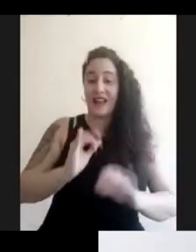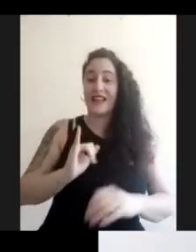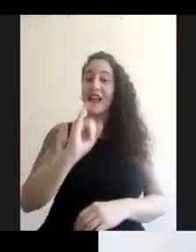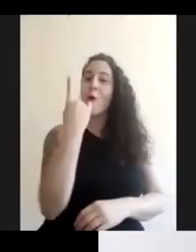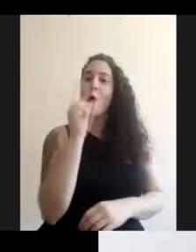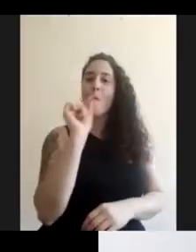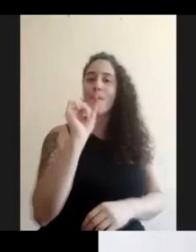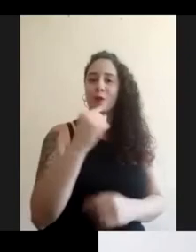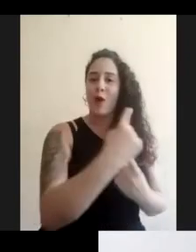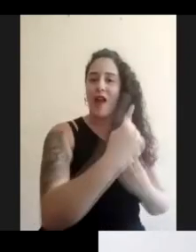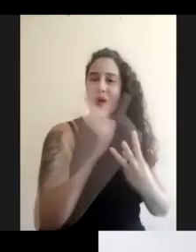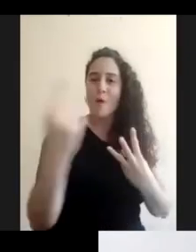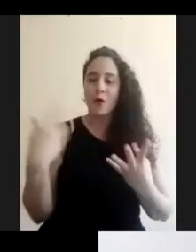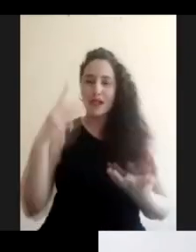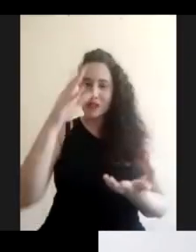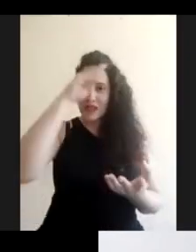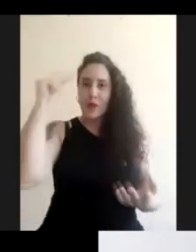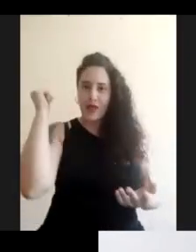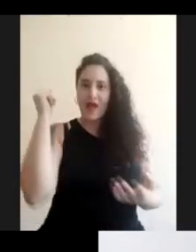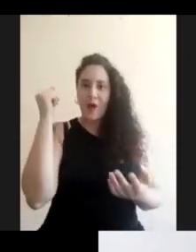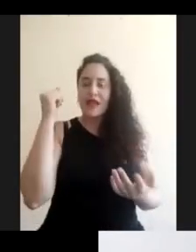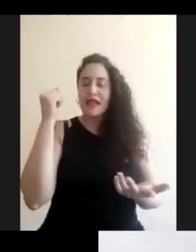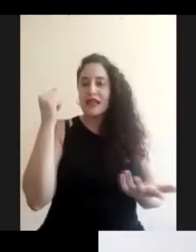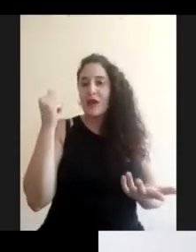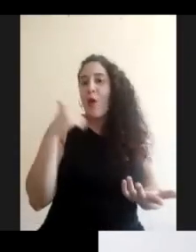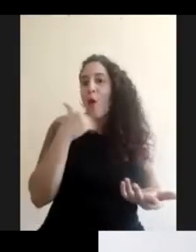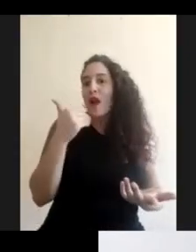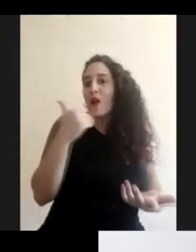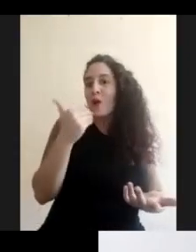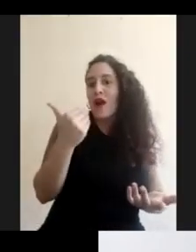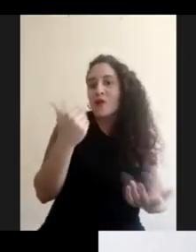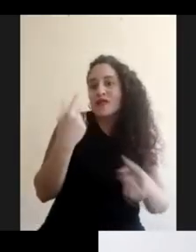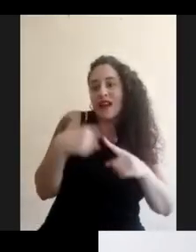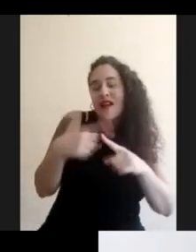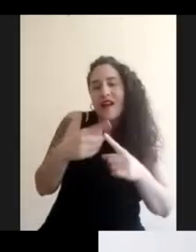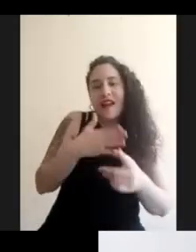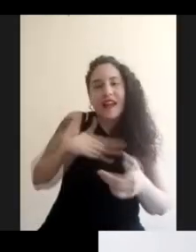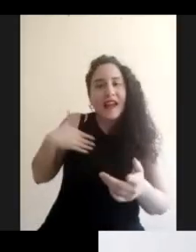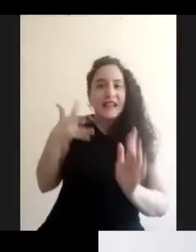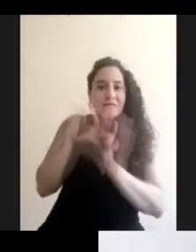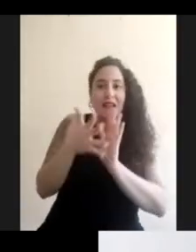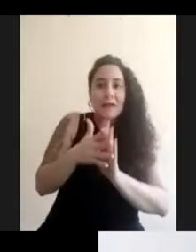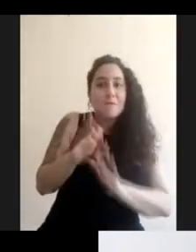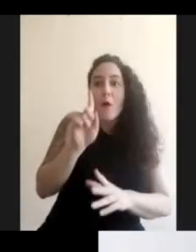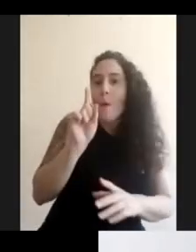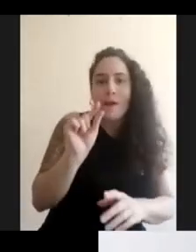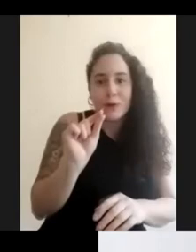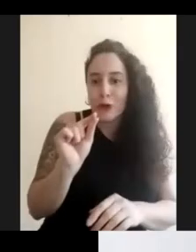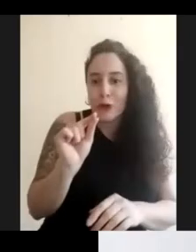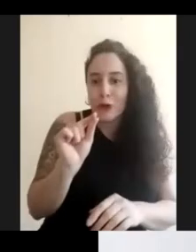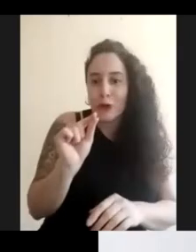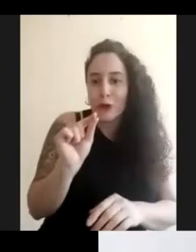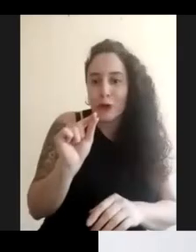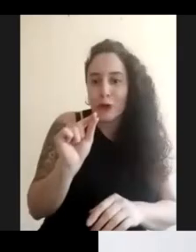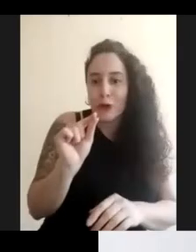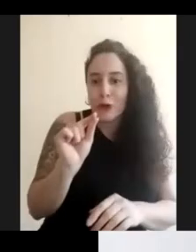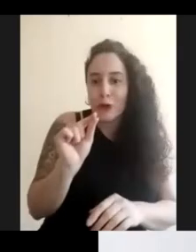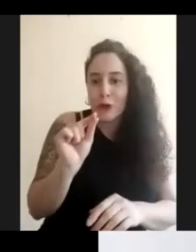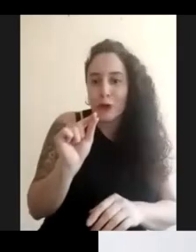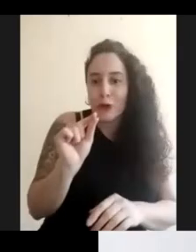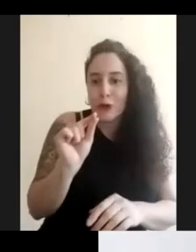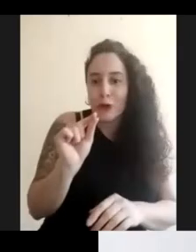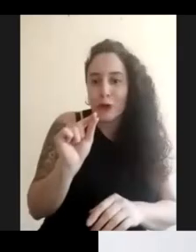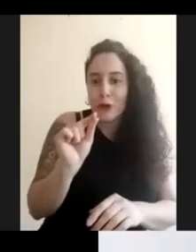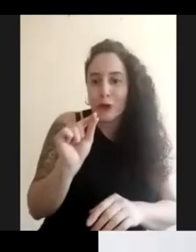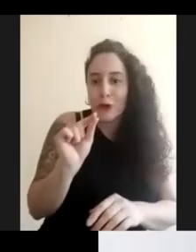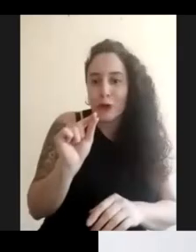que se os haya olvidado y que queréis, o algo sobre lo que queréis incidir. Así que en 1 minuto, Sara, despídete y dinos algo,